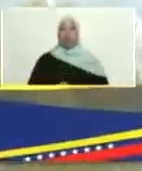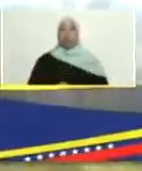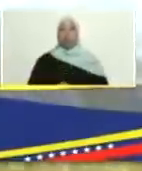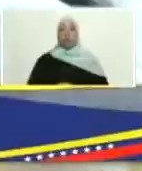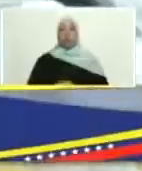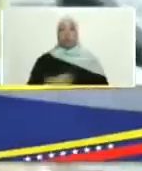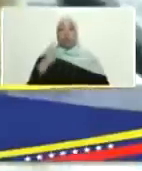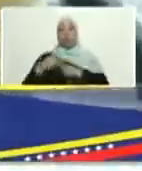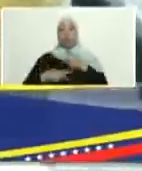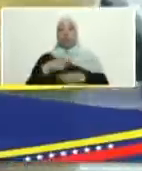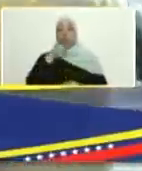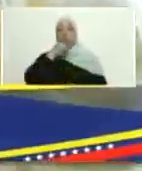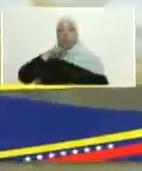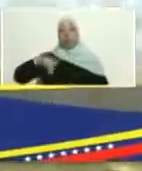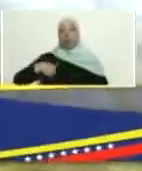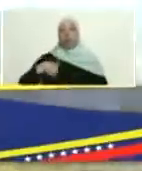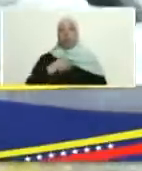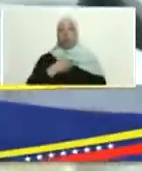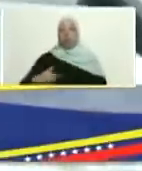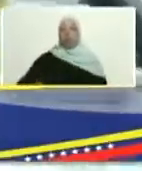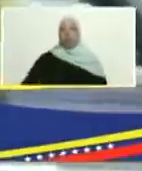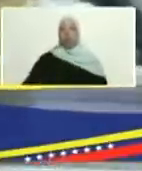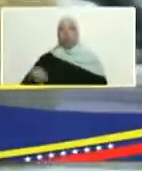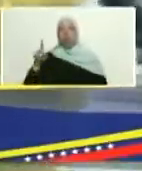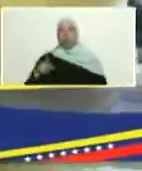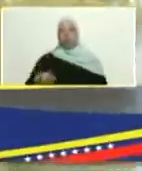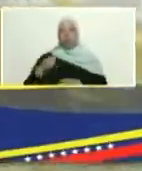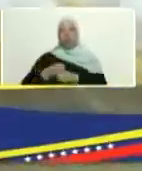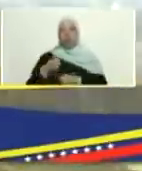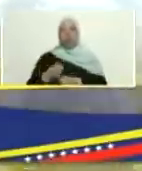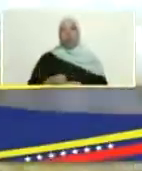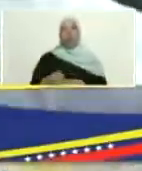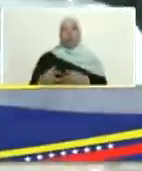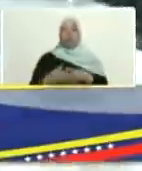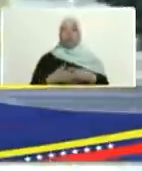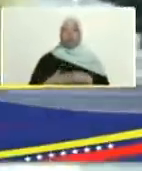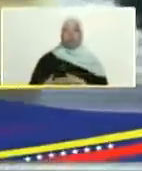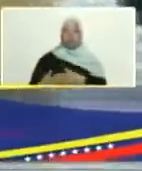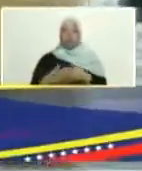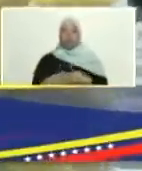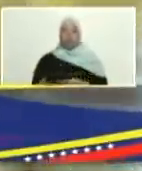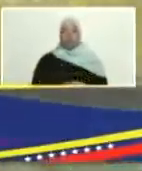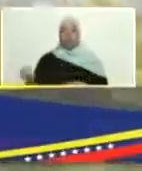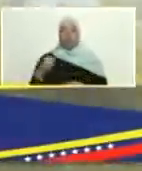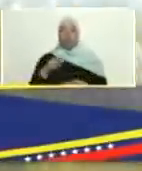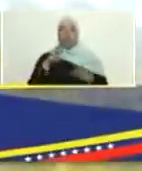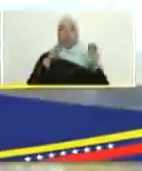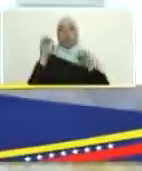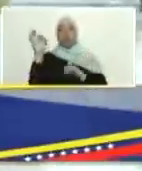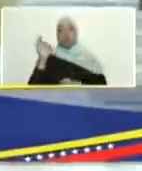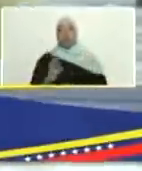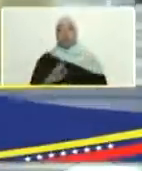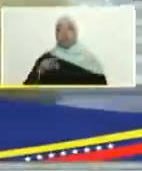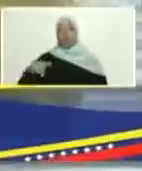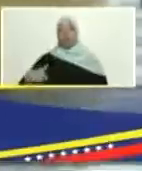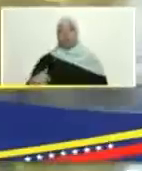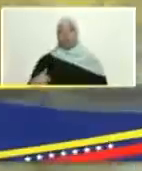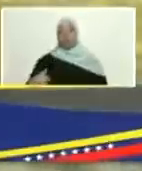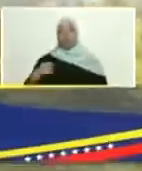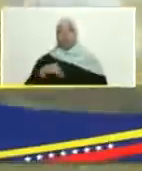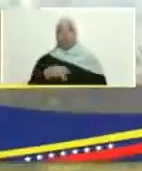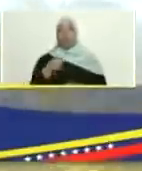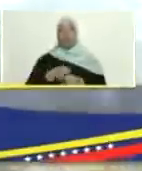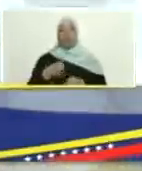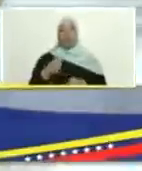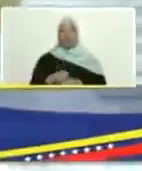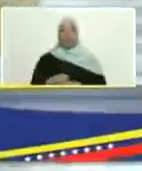términos productivos, presidente. Hoy en día estamos al margen de un 70% de productividad en esta empresa y